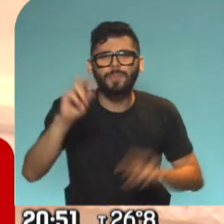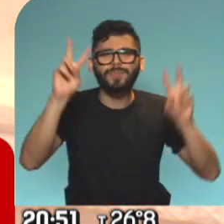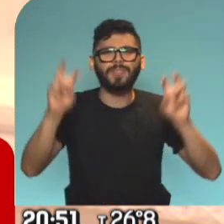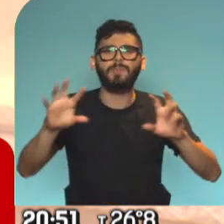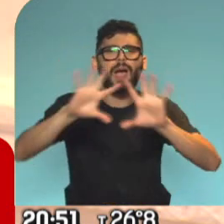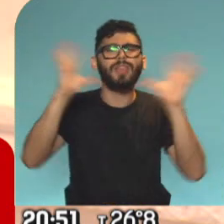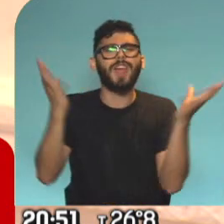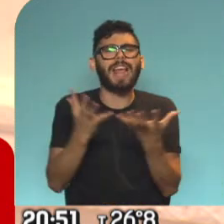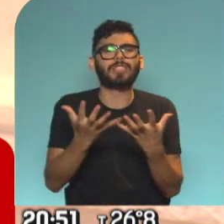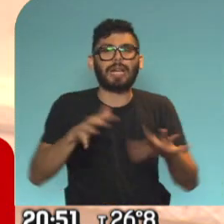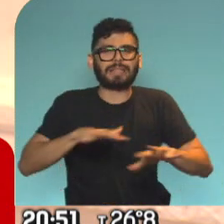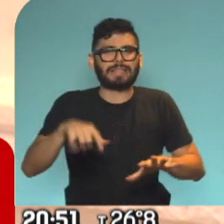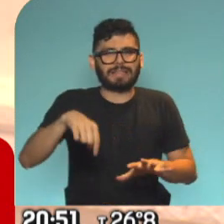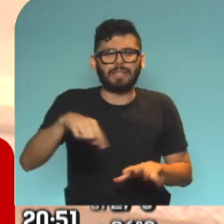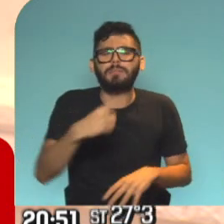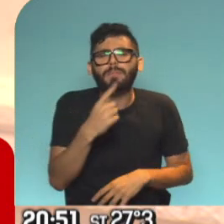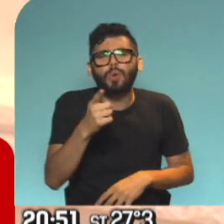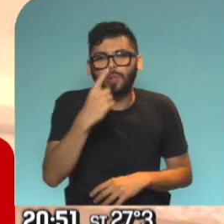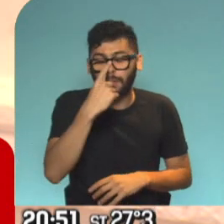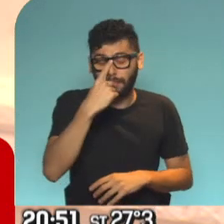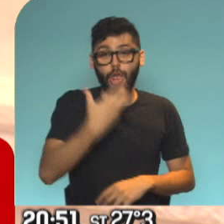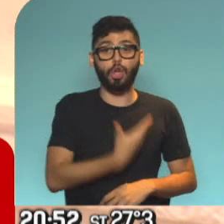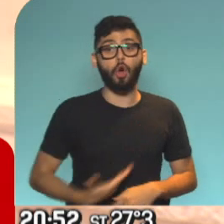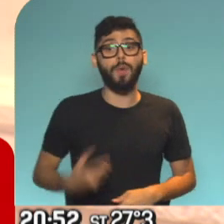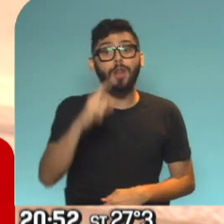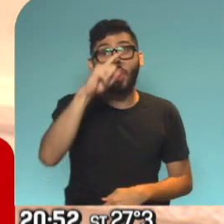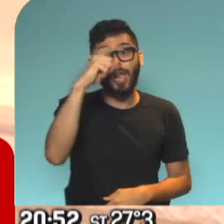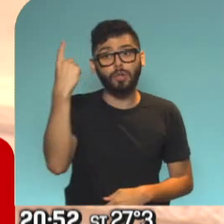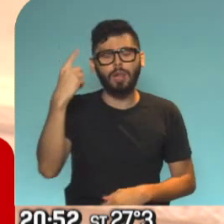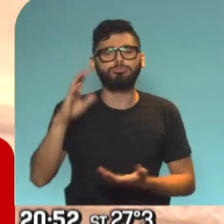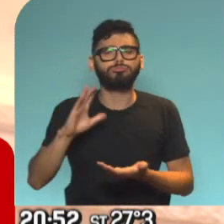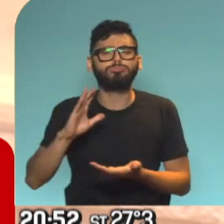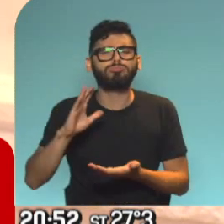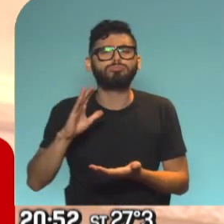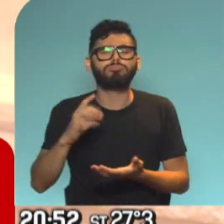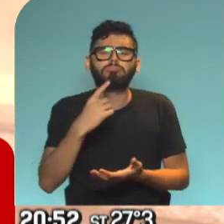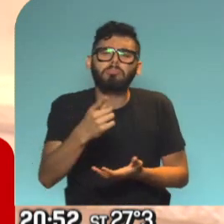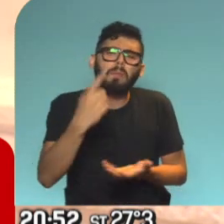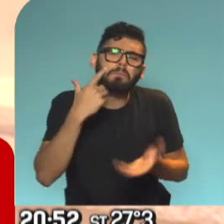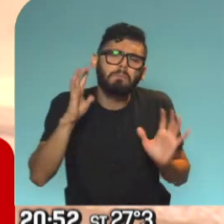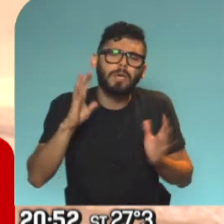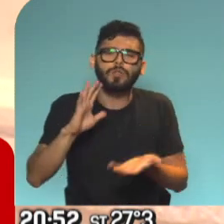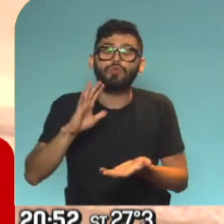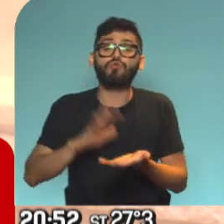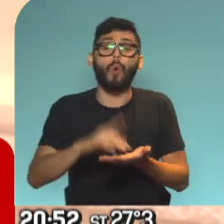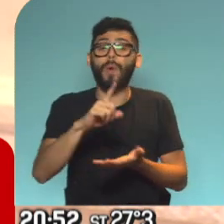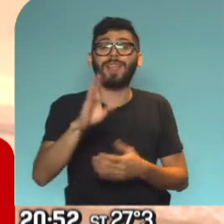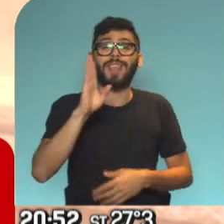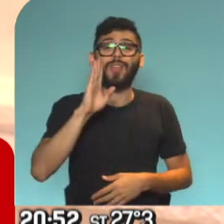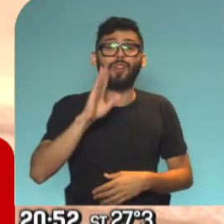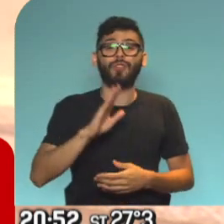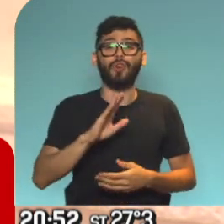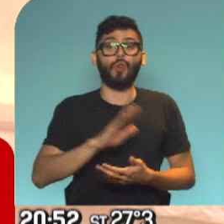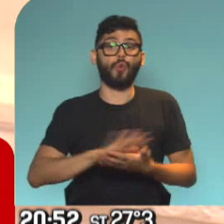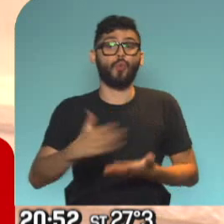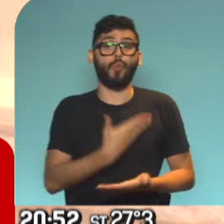momento. ¿Qué expectativa tiene el gobierno nacional con respecto asumió el nuevo gobierno